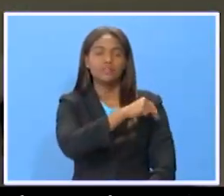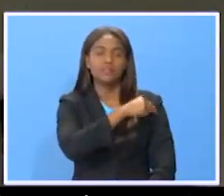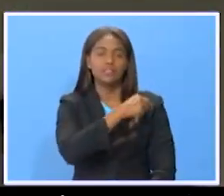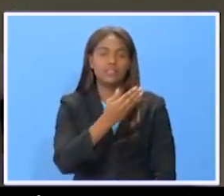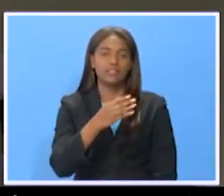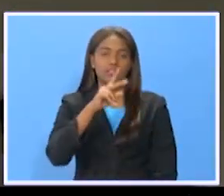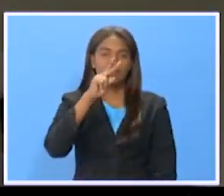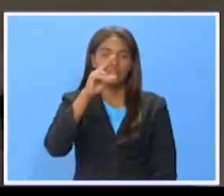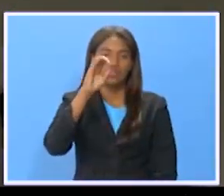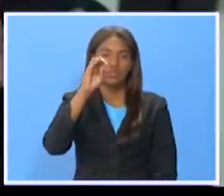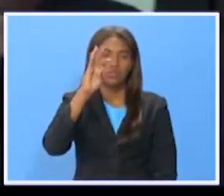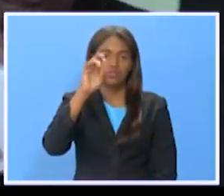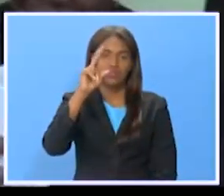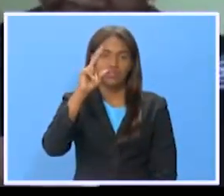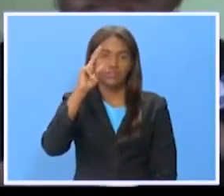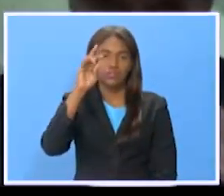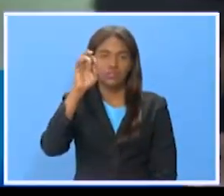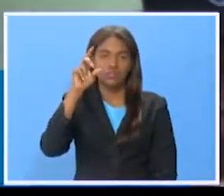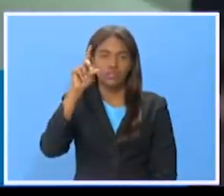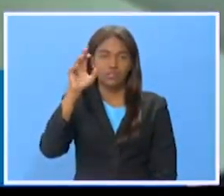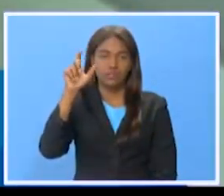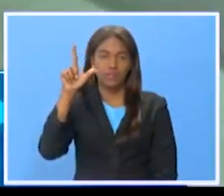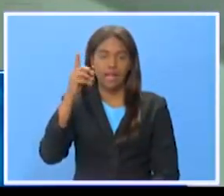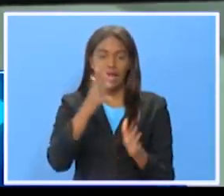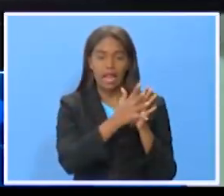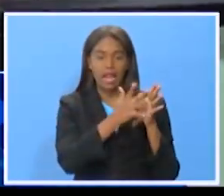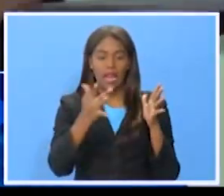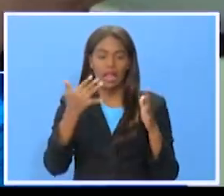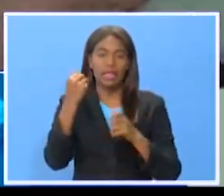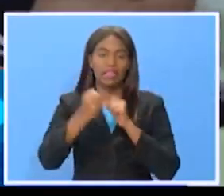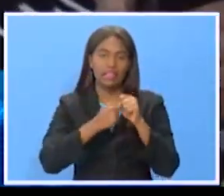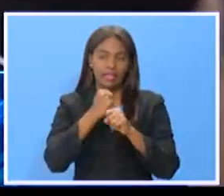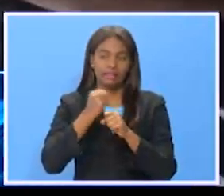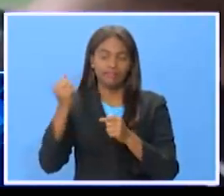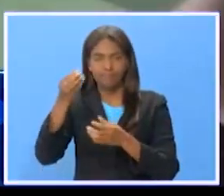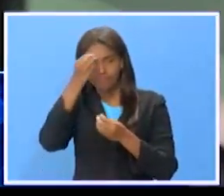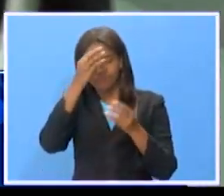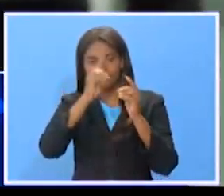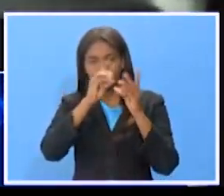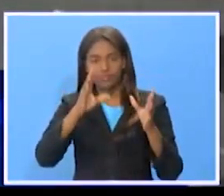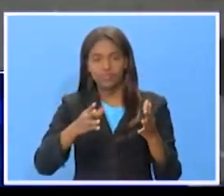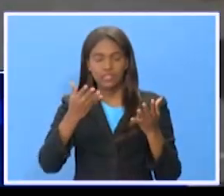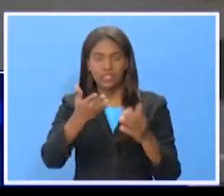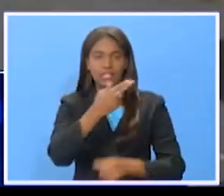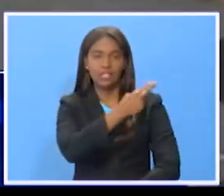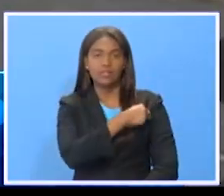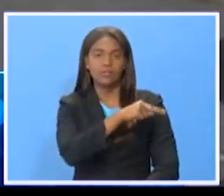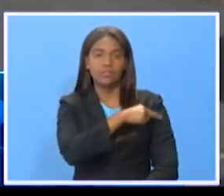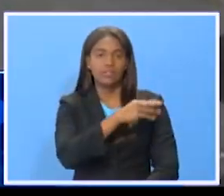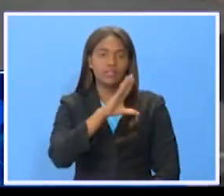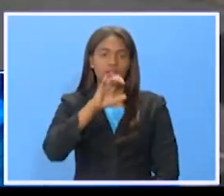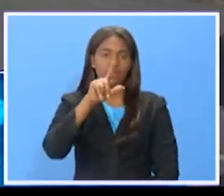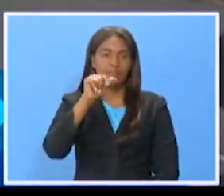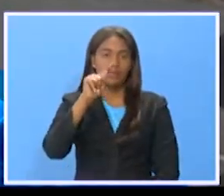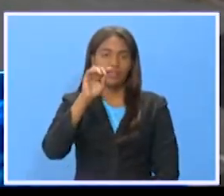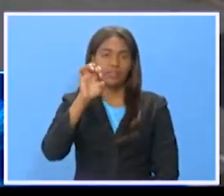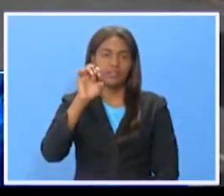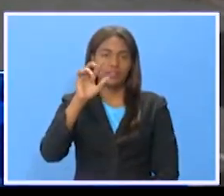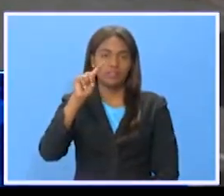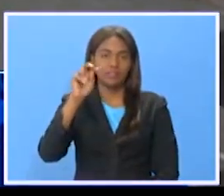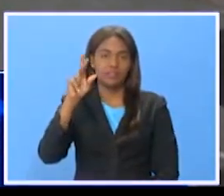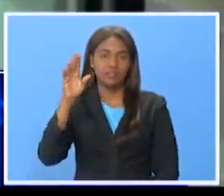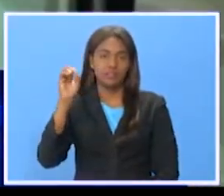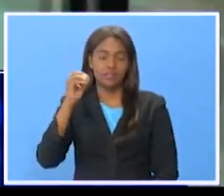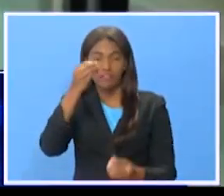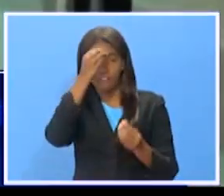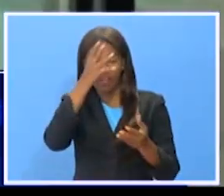Robert Reed Cabral en lo que va de año. Así lo informó el director del Establecimiento de Salud de Referencia Nacional, Clemente Terrero, quien precisó